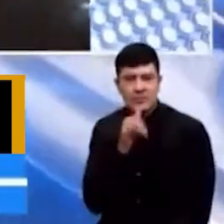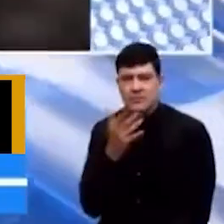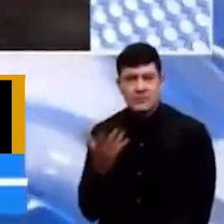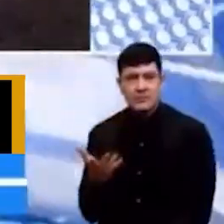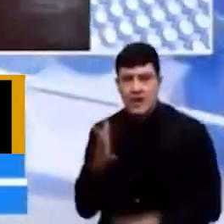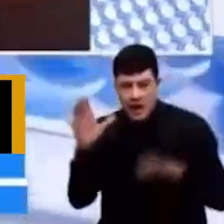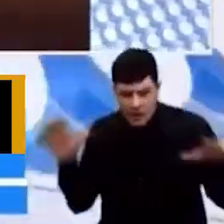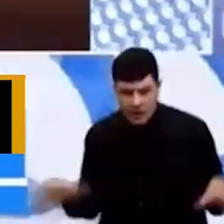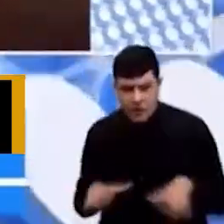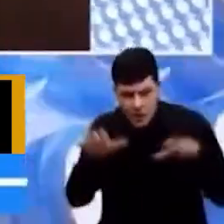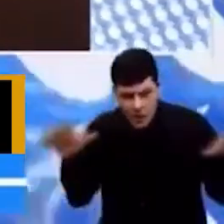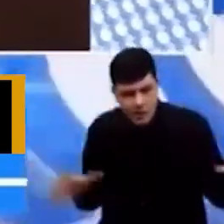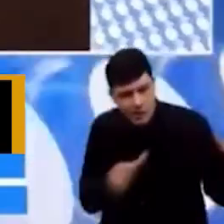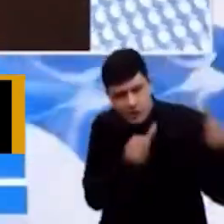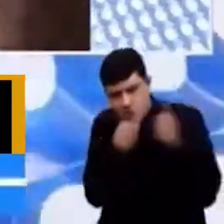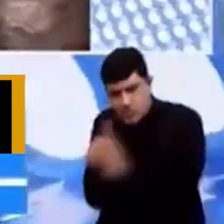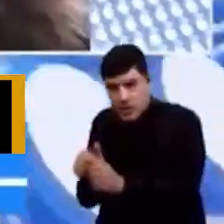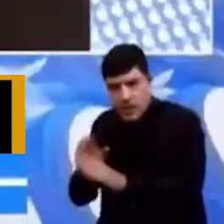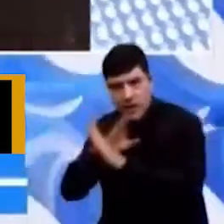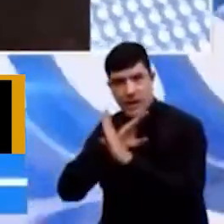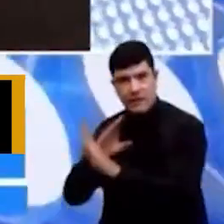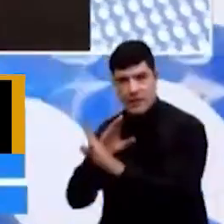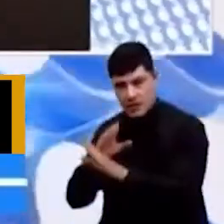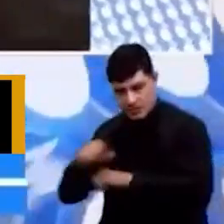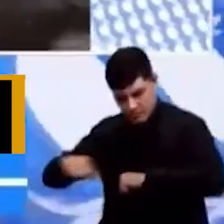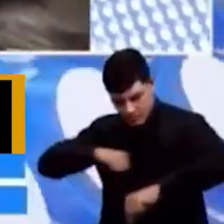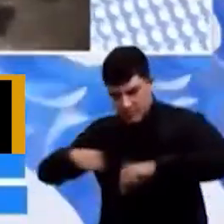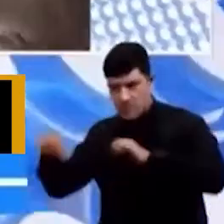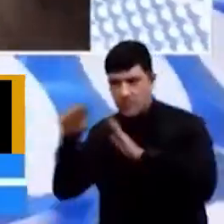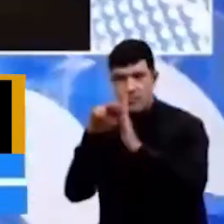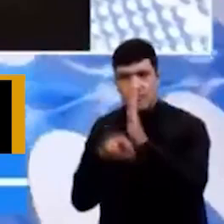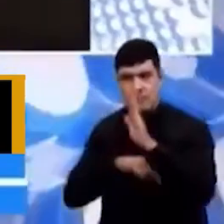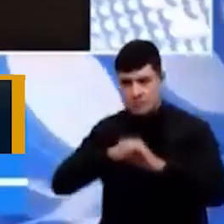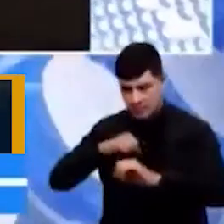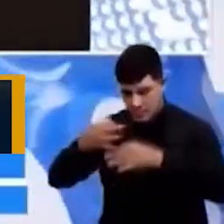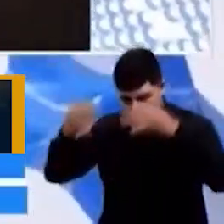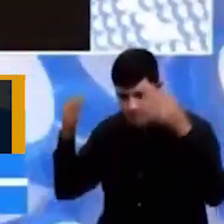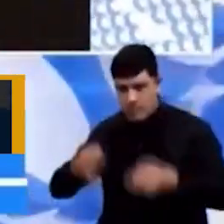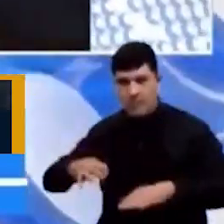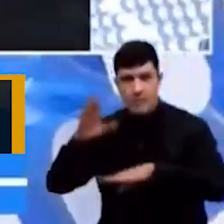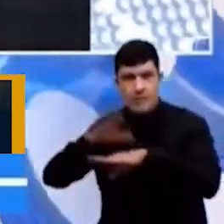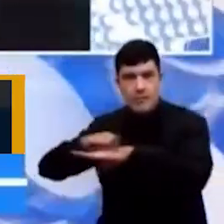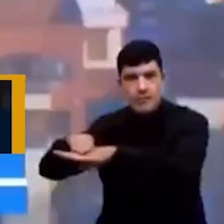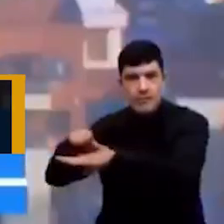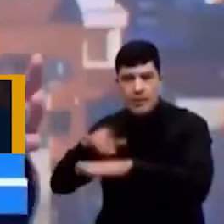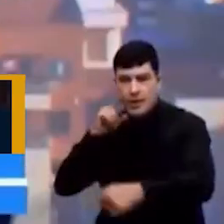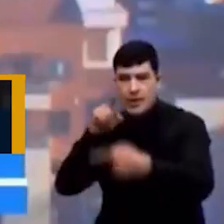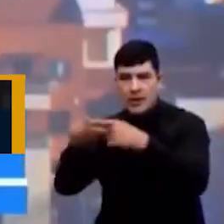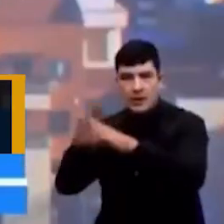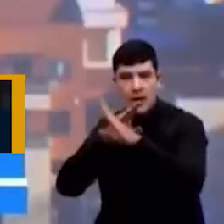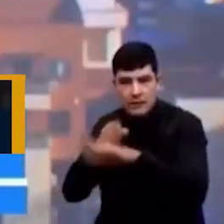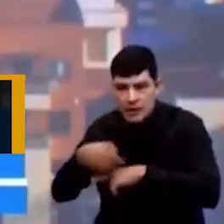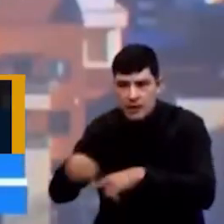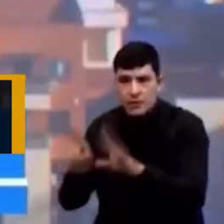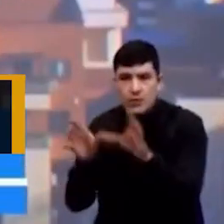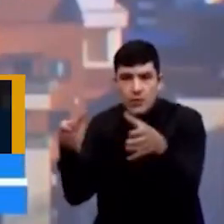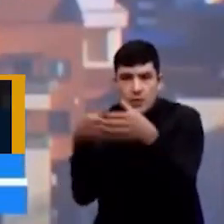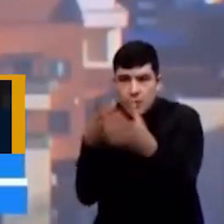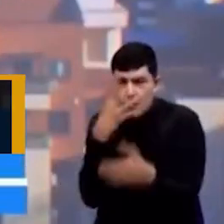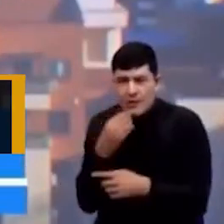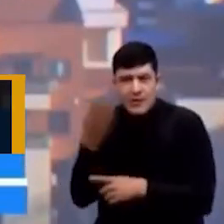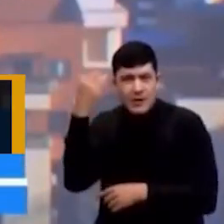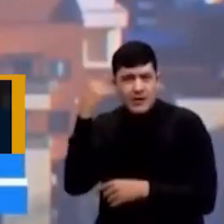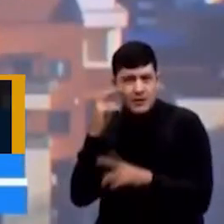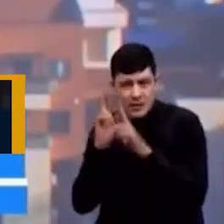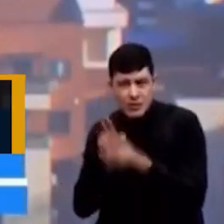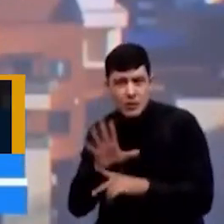viene haciendo ese acompañamiento para poder contrarrestar y tomar todas las medidas que realmente permitan evitar que estos grupos al margen de la ley, como hemos